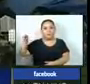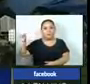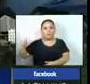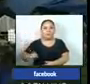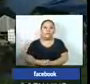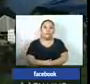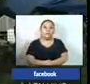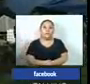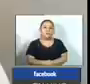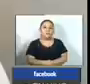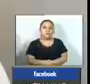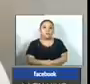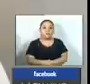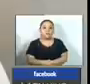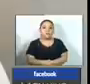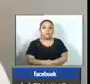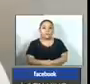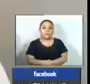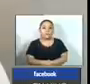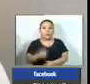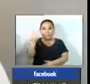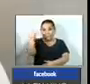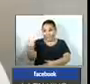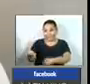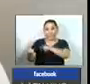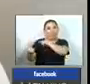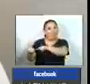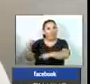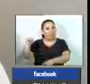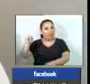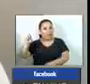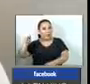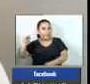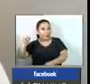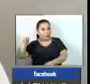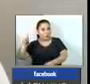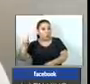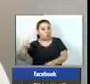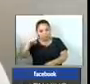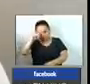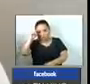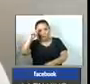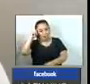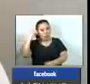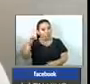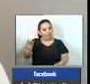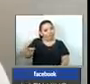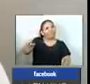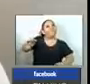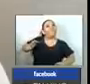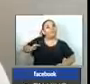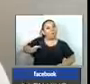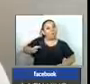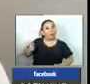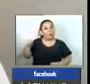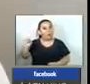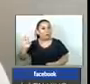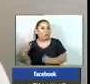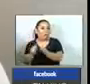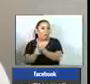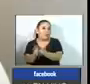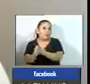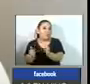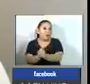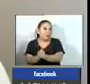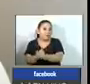López Armando Morales es otro profesional salvadoreño que debido a la pandemia del COVID-19